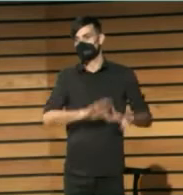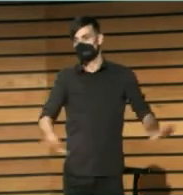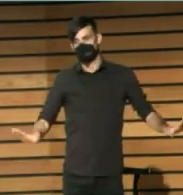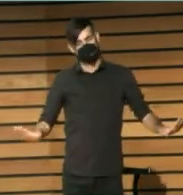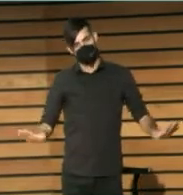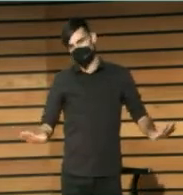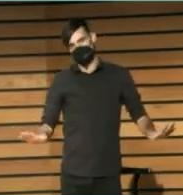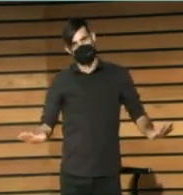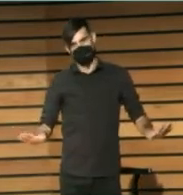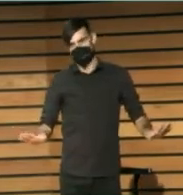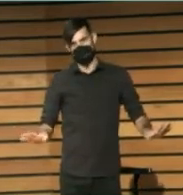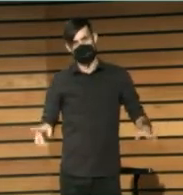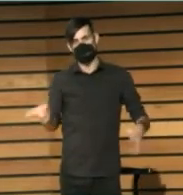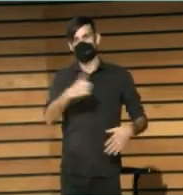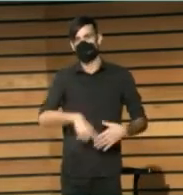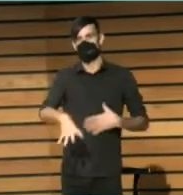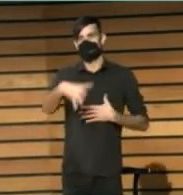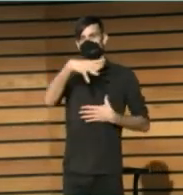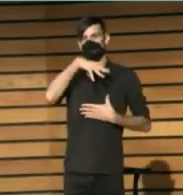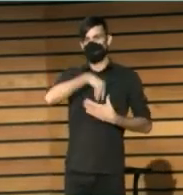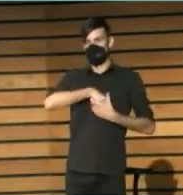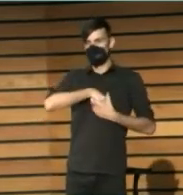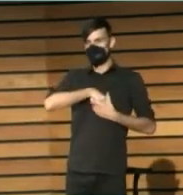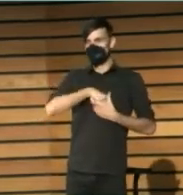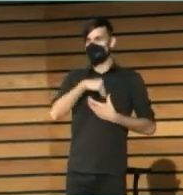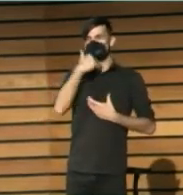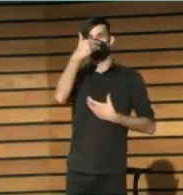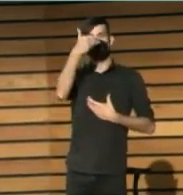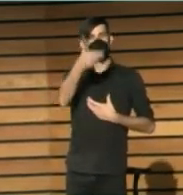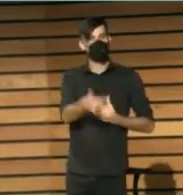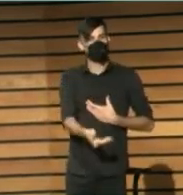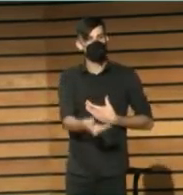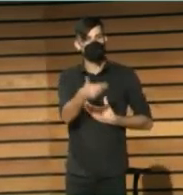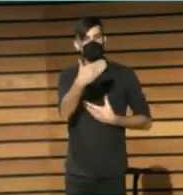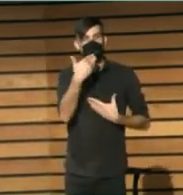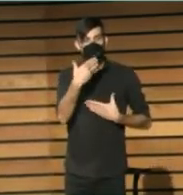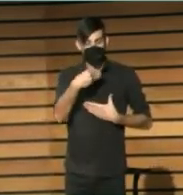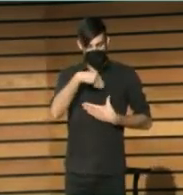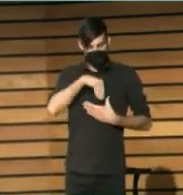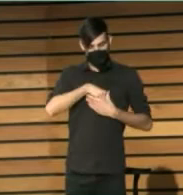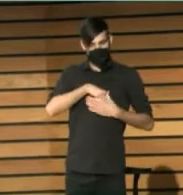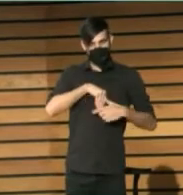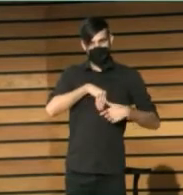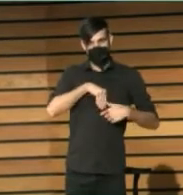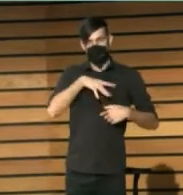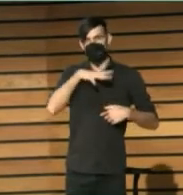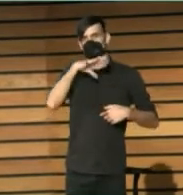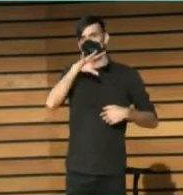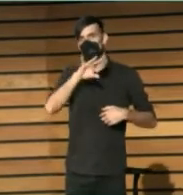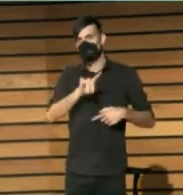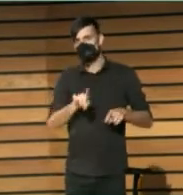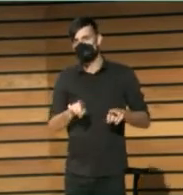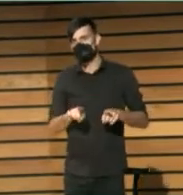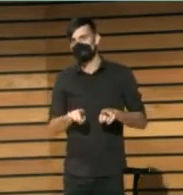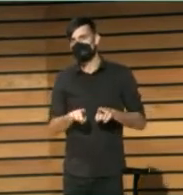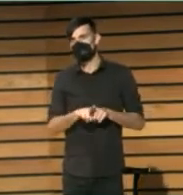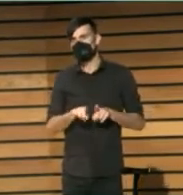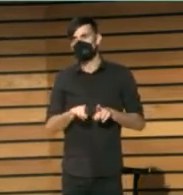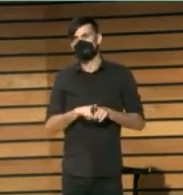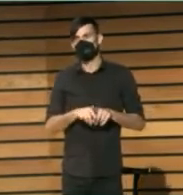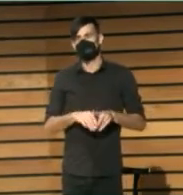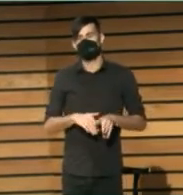algo que es imprescindible para entender la relación de